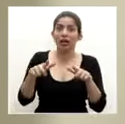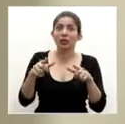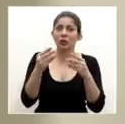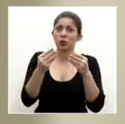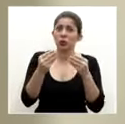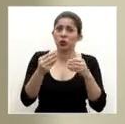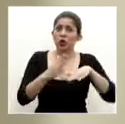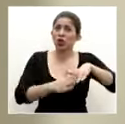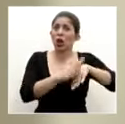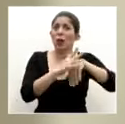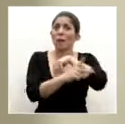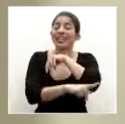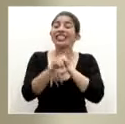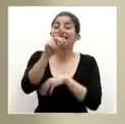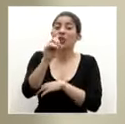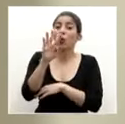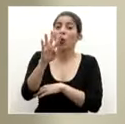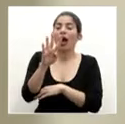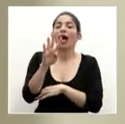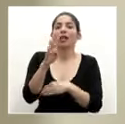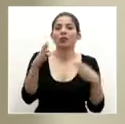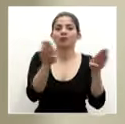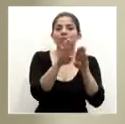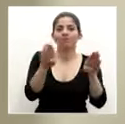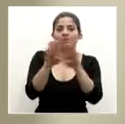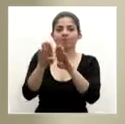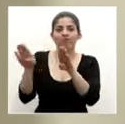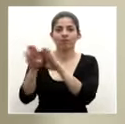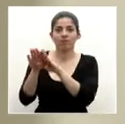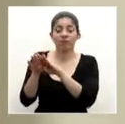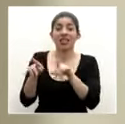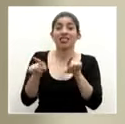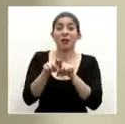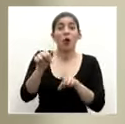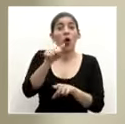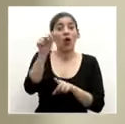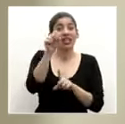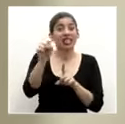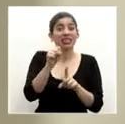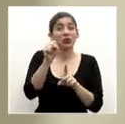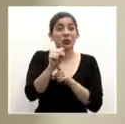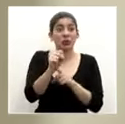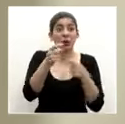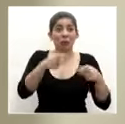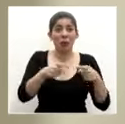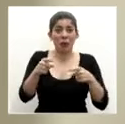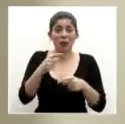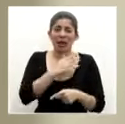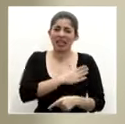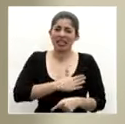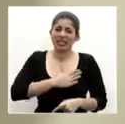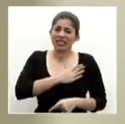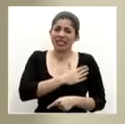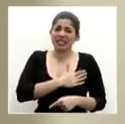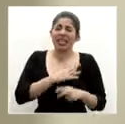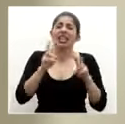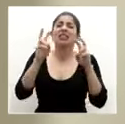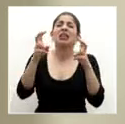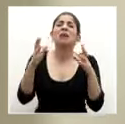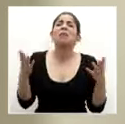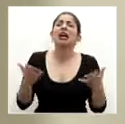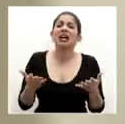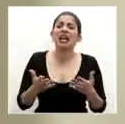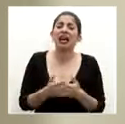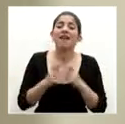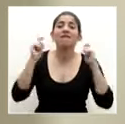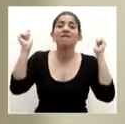lo largo y ancho del país. Además, una situación que se está volviendo muy común y muy lamentable, es el tema